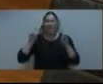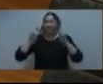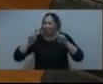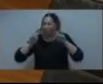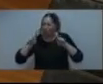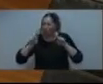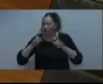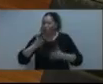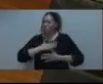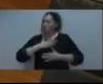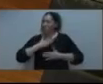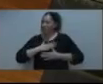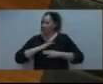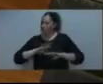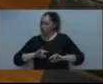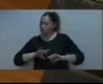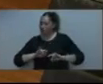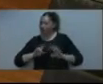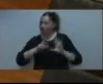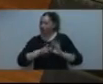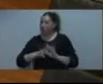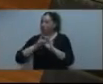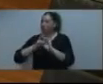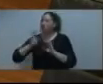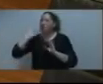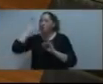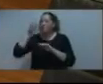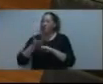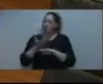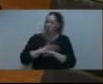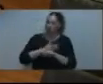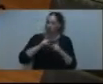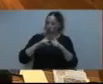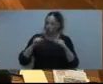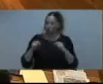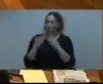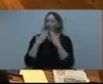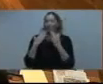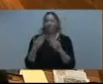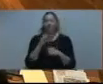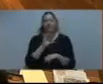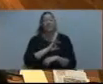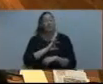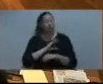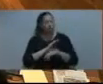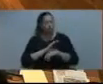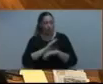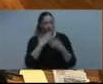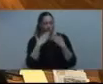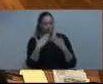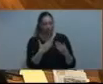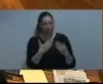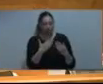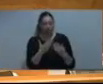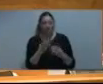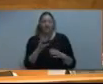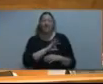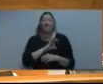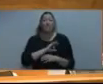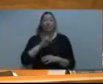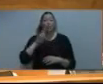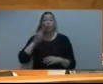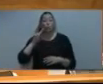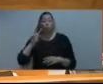educación patrimonial sobre el prerrománico asturiano. Muchas gracias. Gracias, señor consejero. Señor de Rueda, tiene la